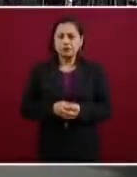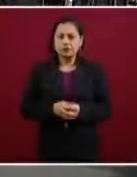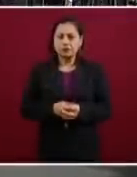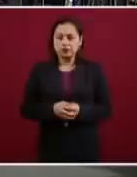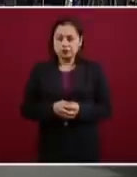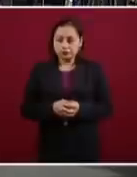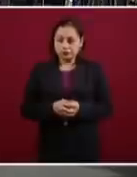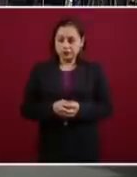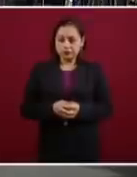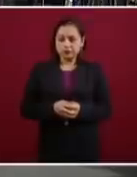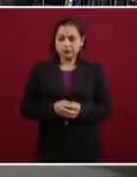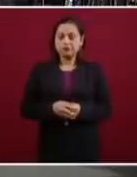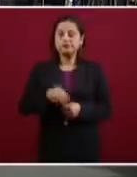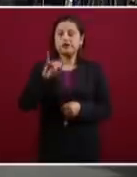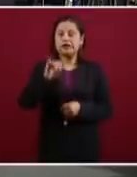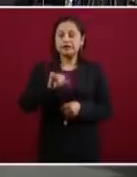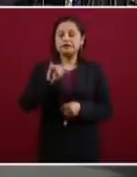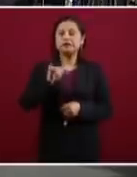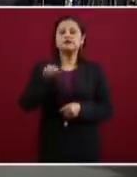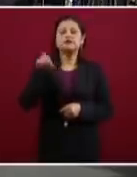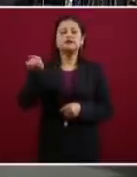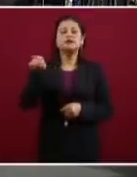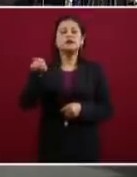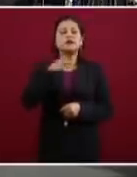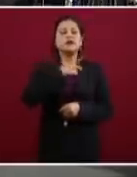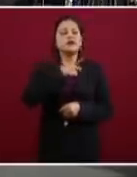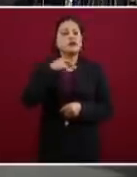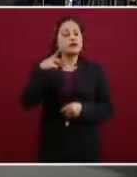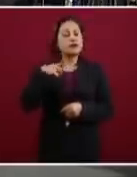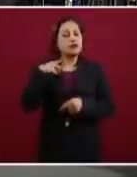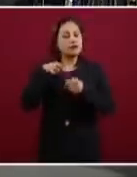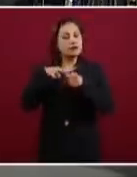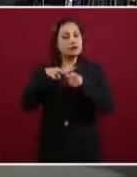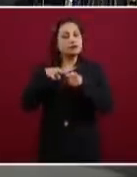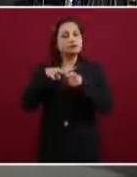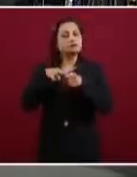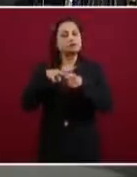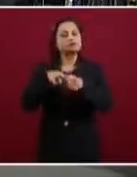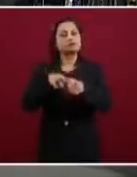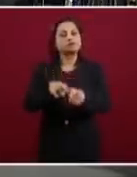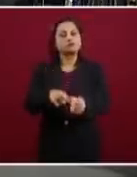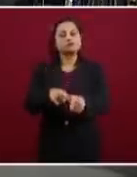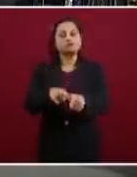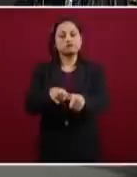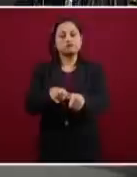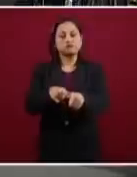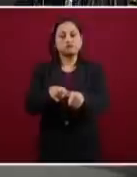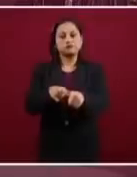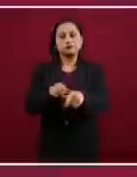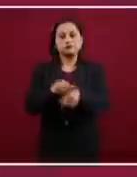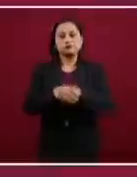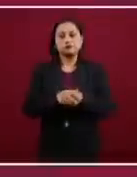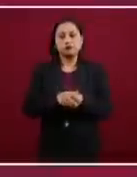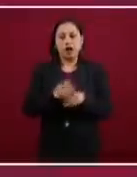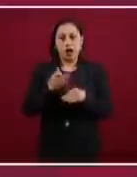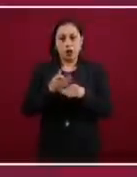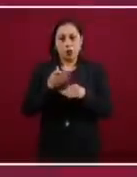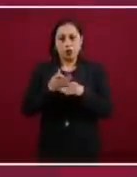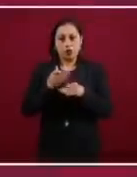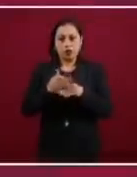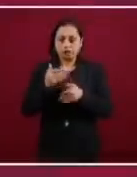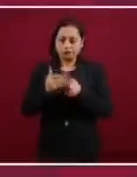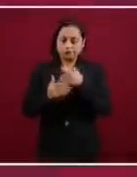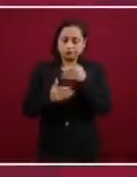y tiene que continuar todo lo que está en curso